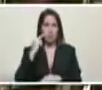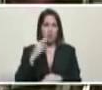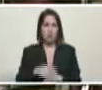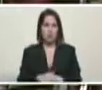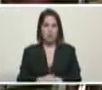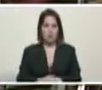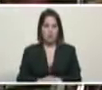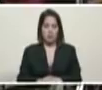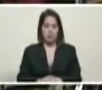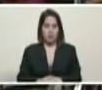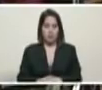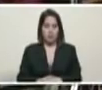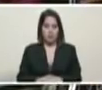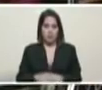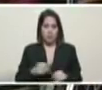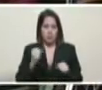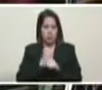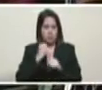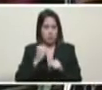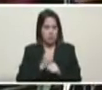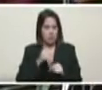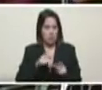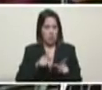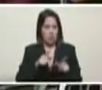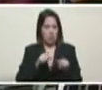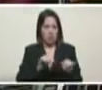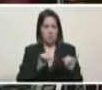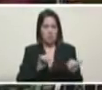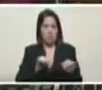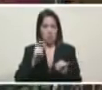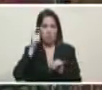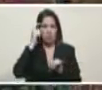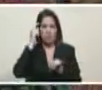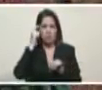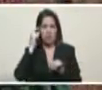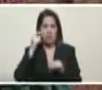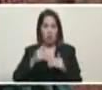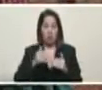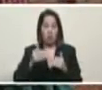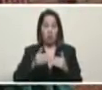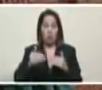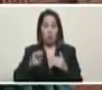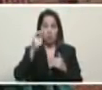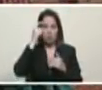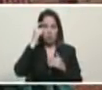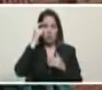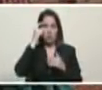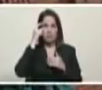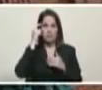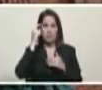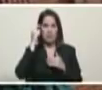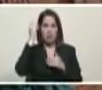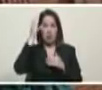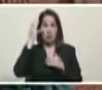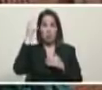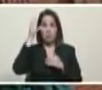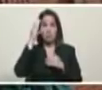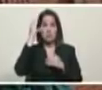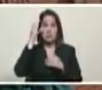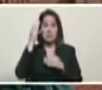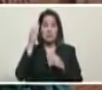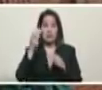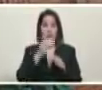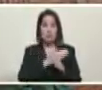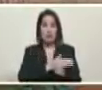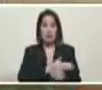por su conducta ese día, por su conducta los días posteriores y toda la conciencia que este atentado terrorista trajo